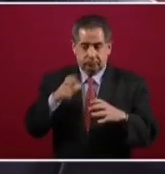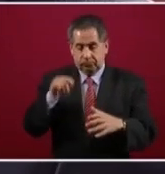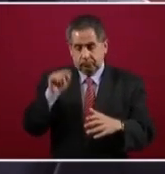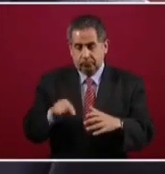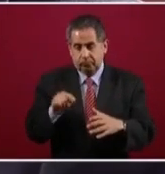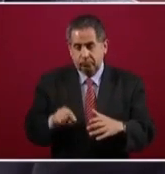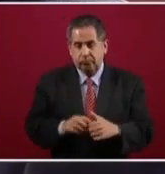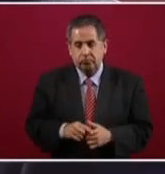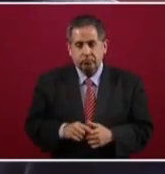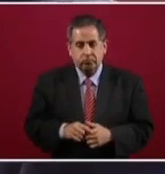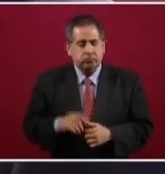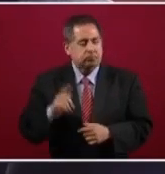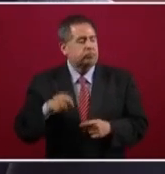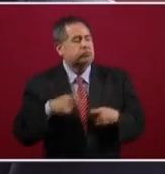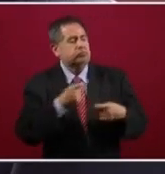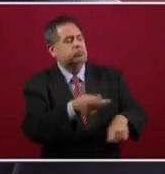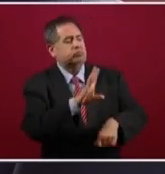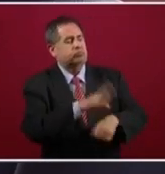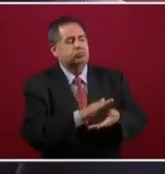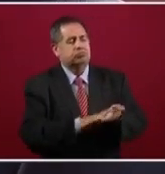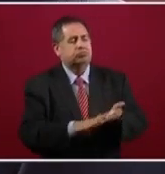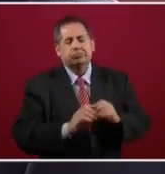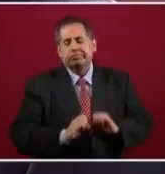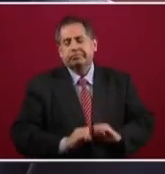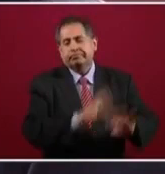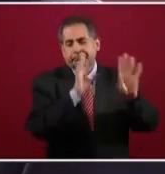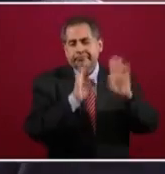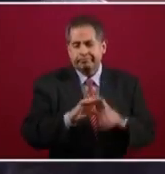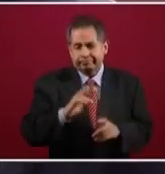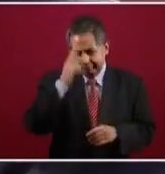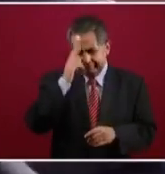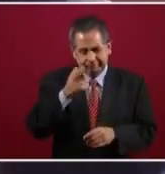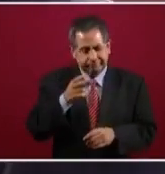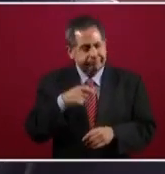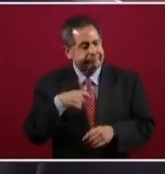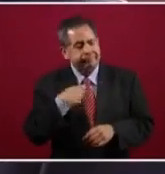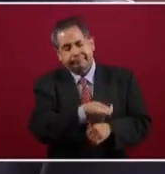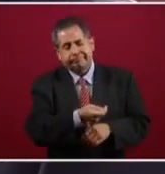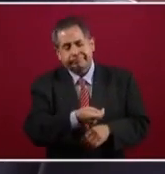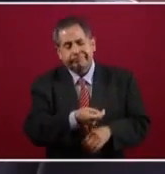que había dado el indulto o habían exonerado,